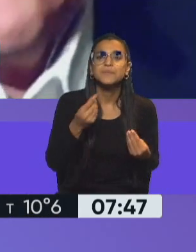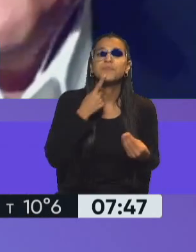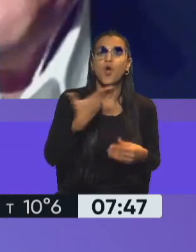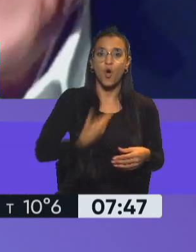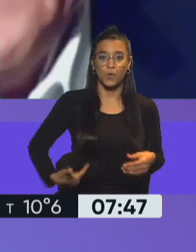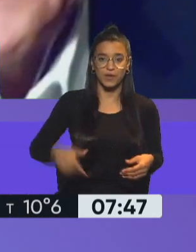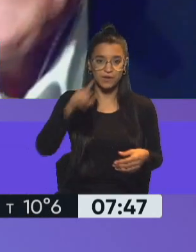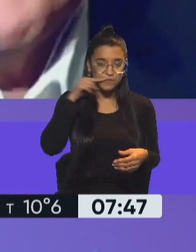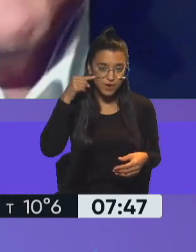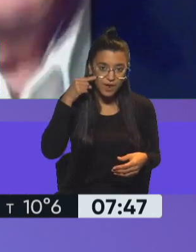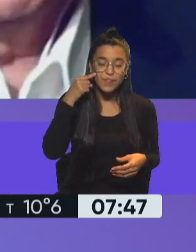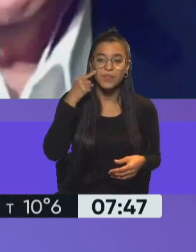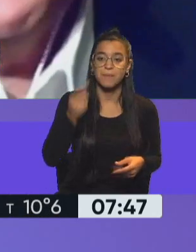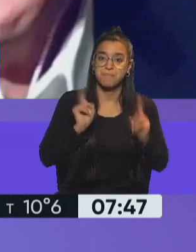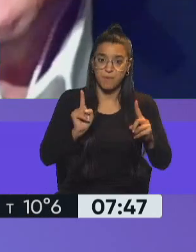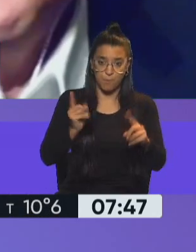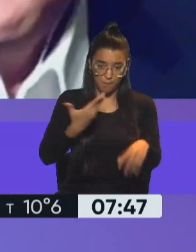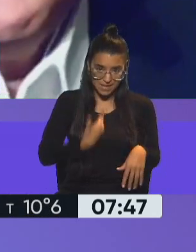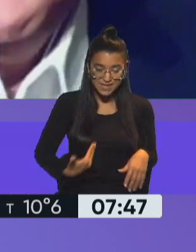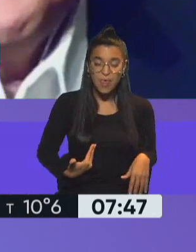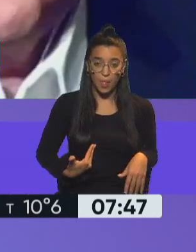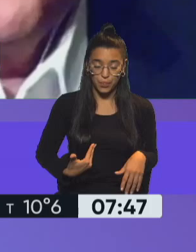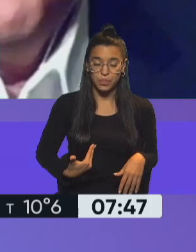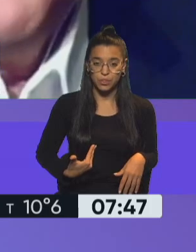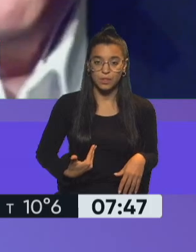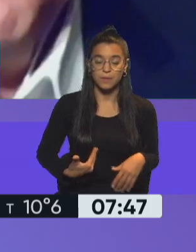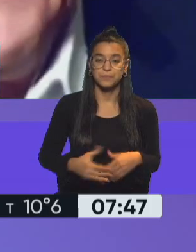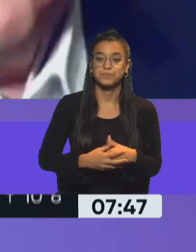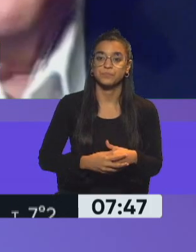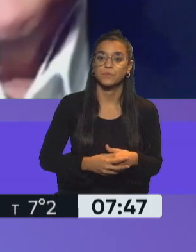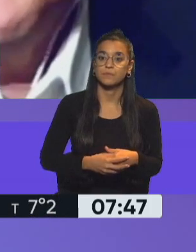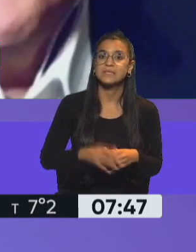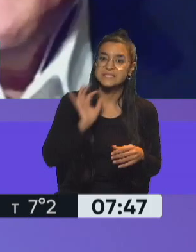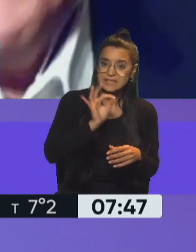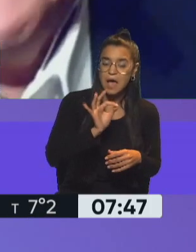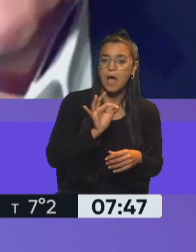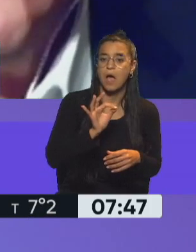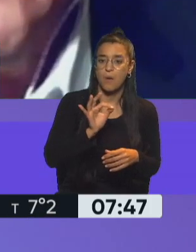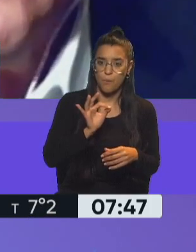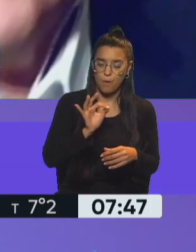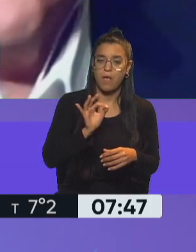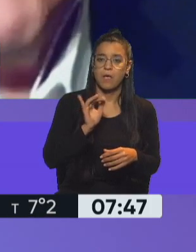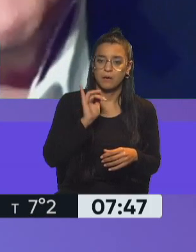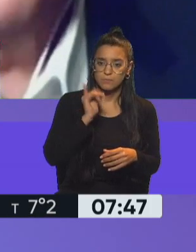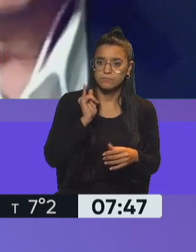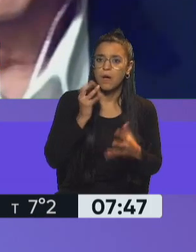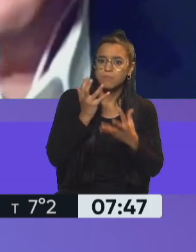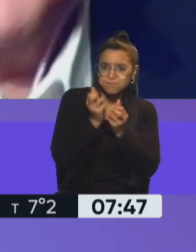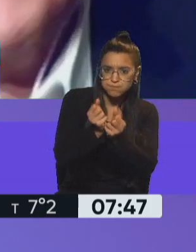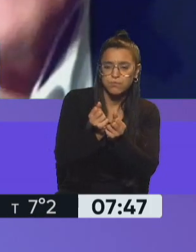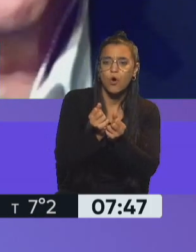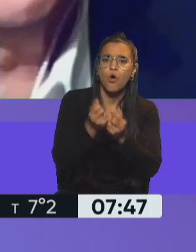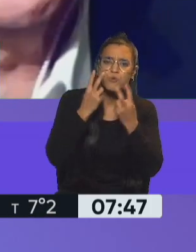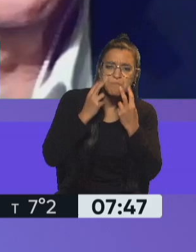de Alberto Fernández, el propio presidente, quien estuvo informado y avalando en todo momento